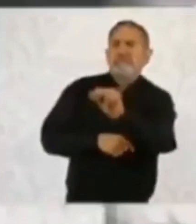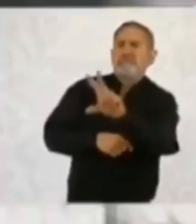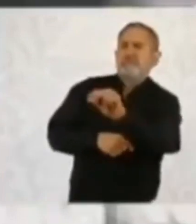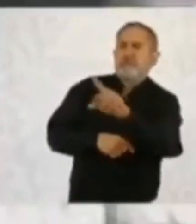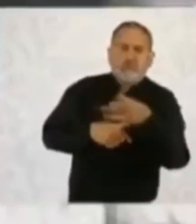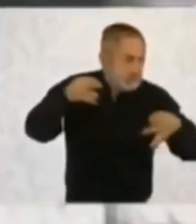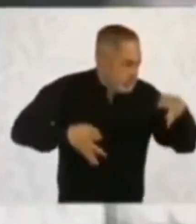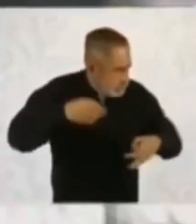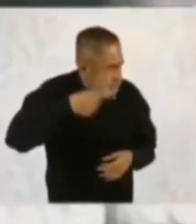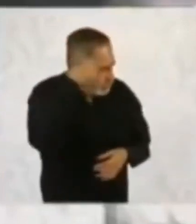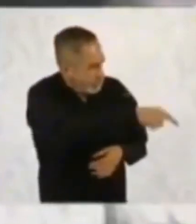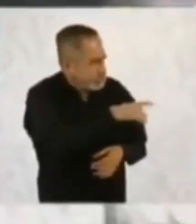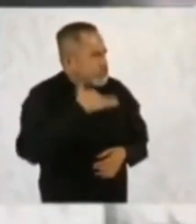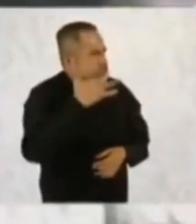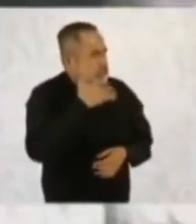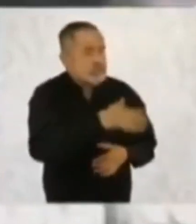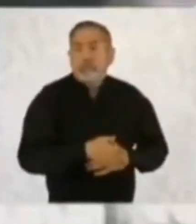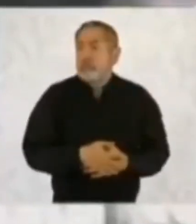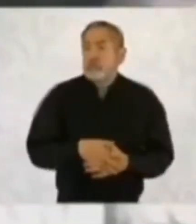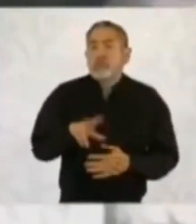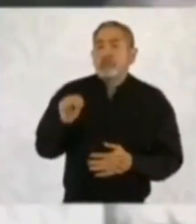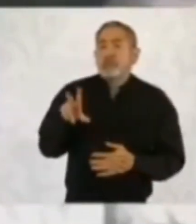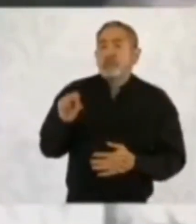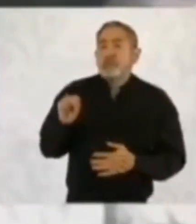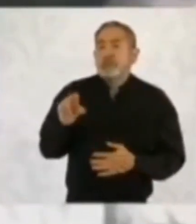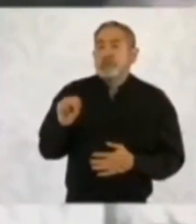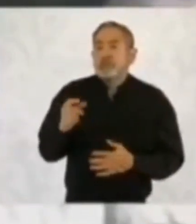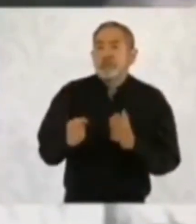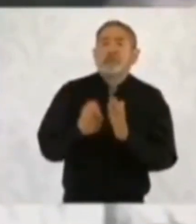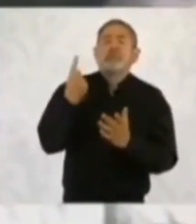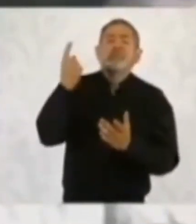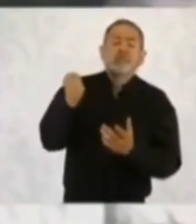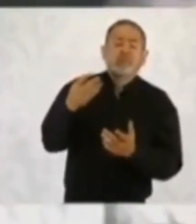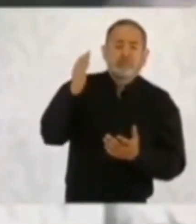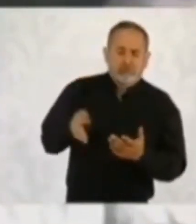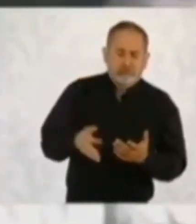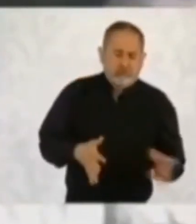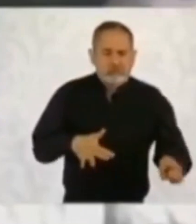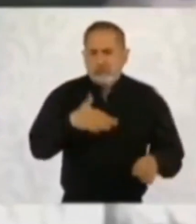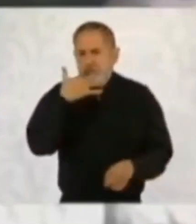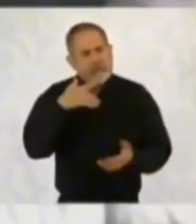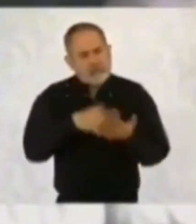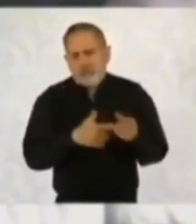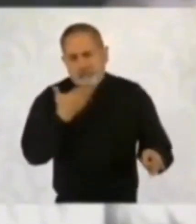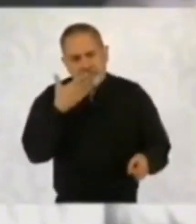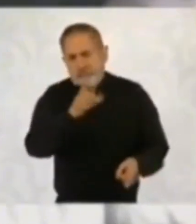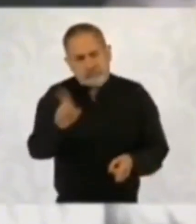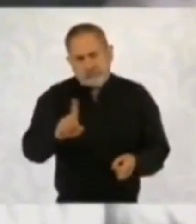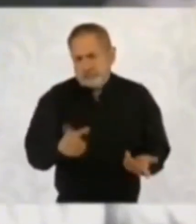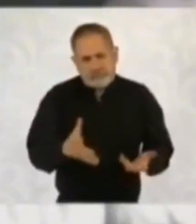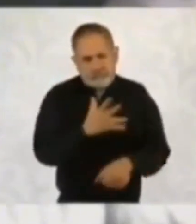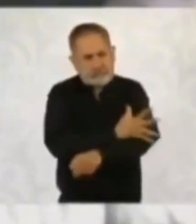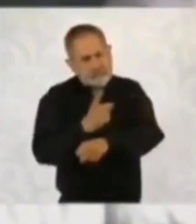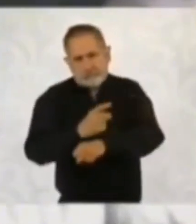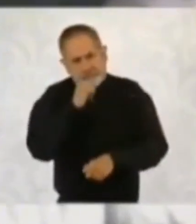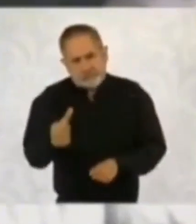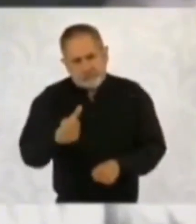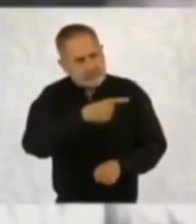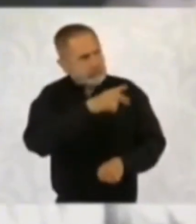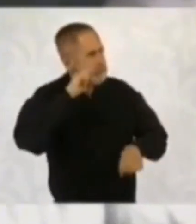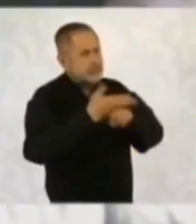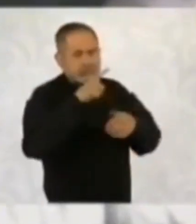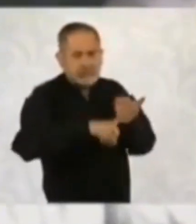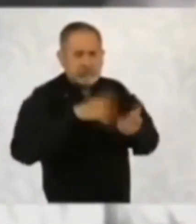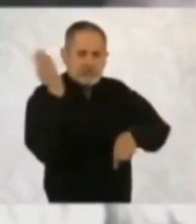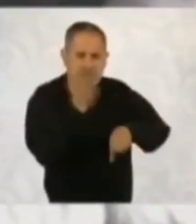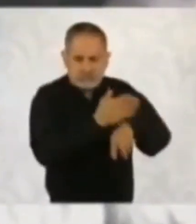esos juicios más que cuando ellos lo autorizan. Eso va en contra de la esencia de un proceso legal de responsabilidad